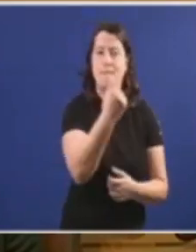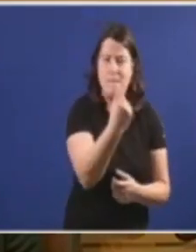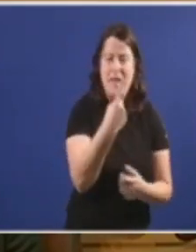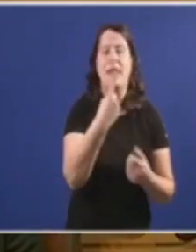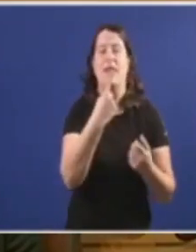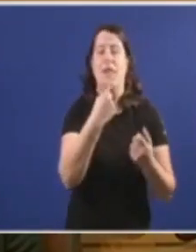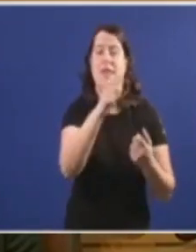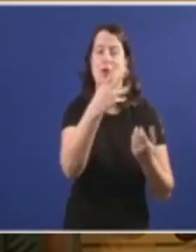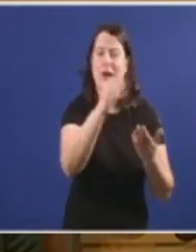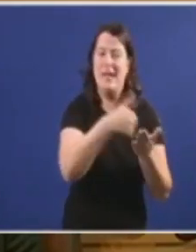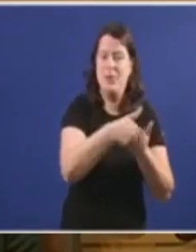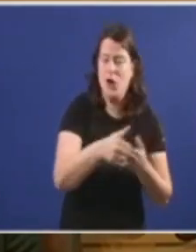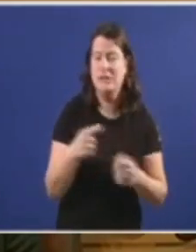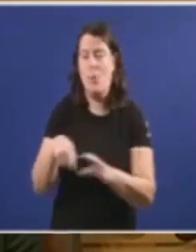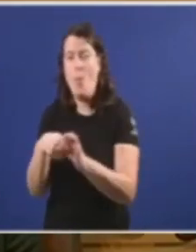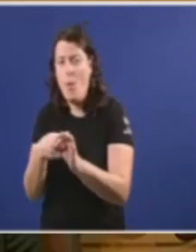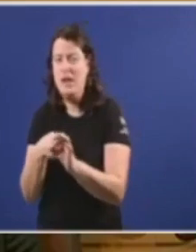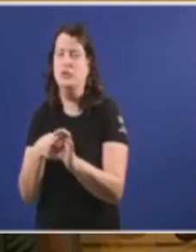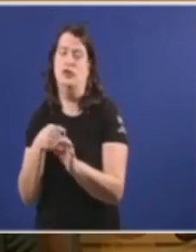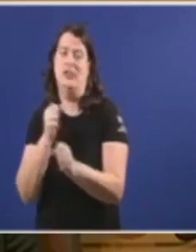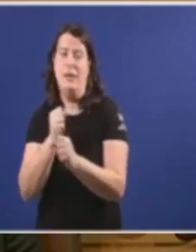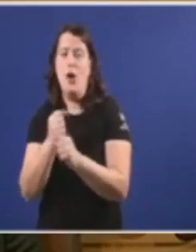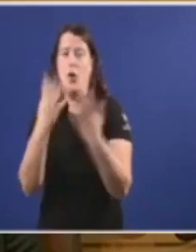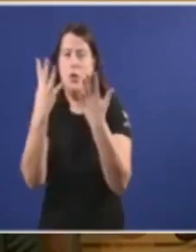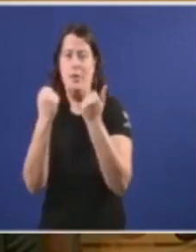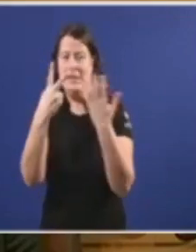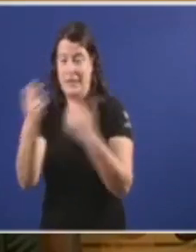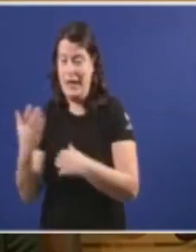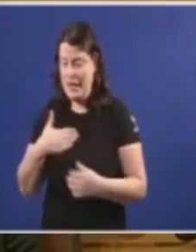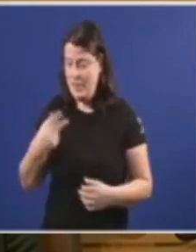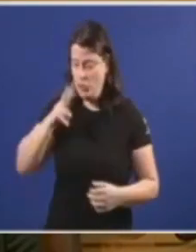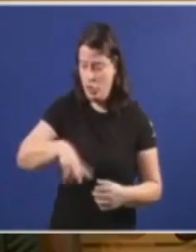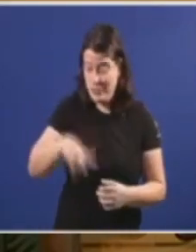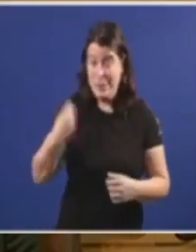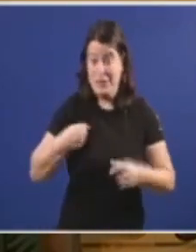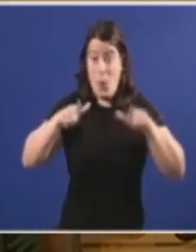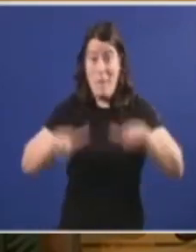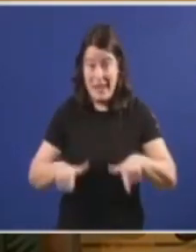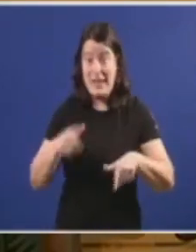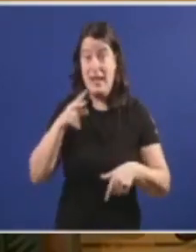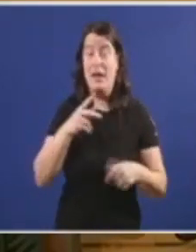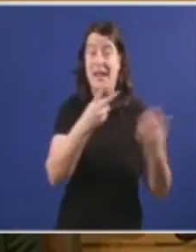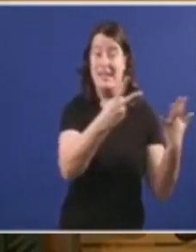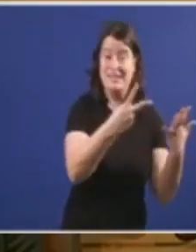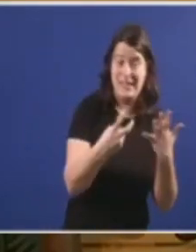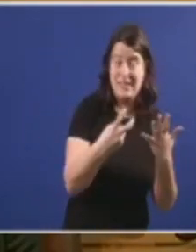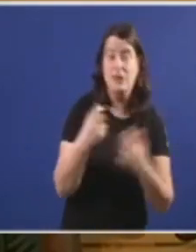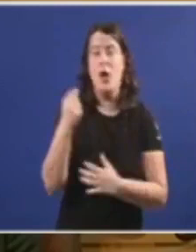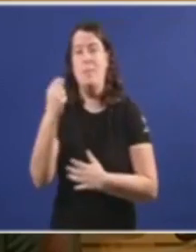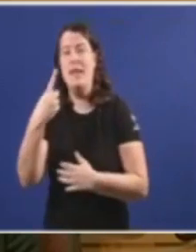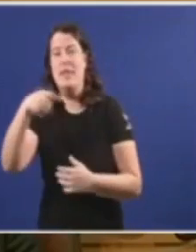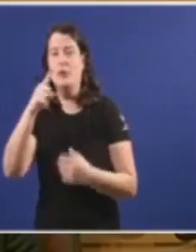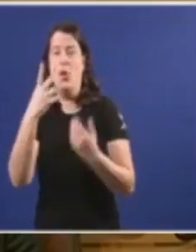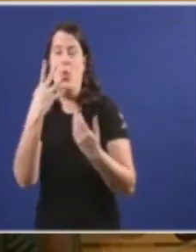e o emprego son 9.700. En 2 meses, a mesma planta pasa de 700 a 1.140 millóns